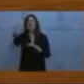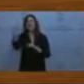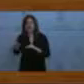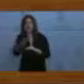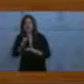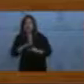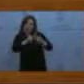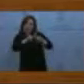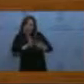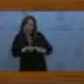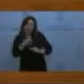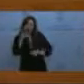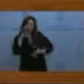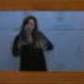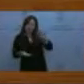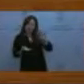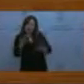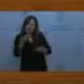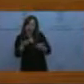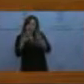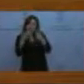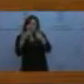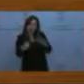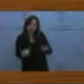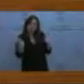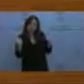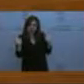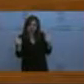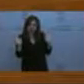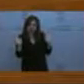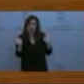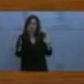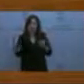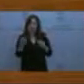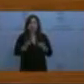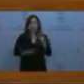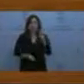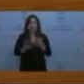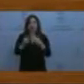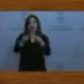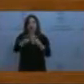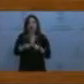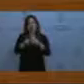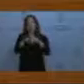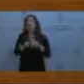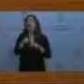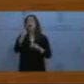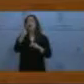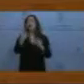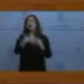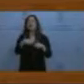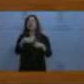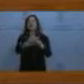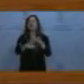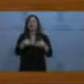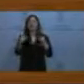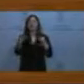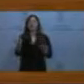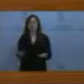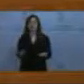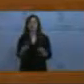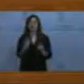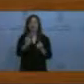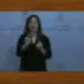y valoren objetivamente y con criterios objetivos cuáles son o cuál es el funcionamiento de cada uno de